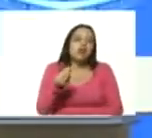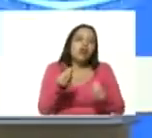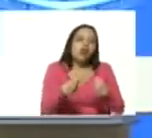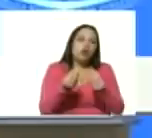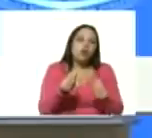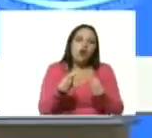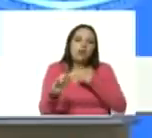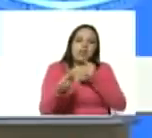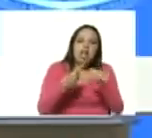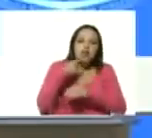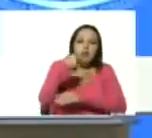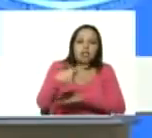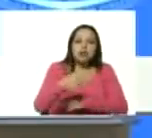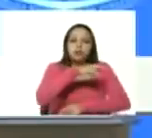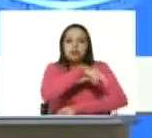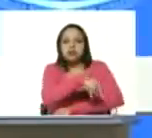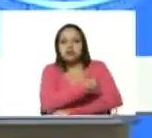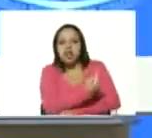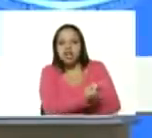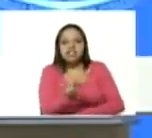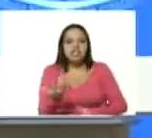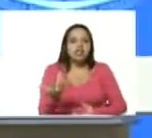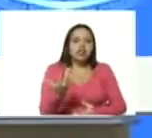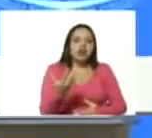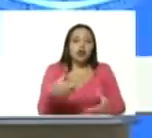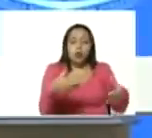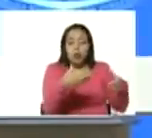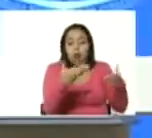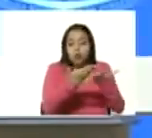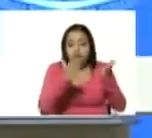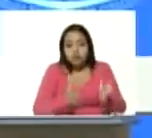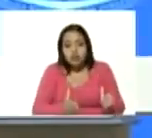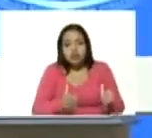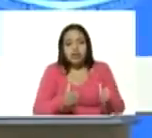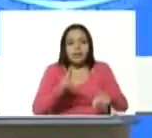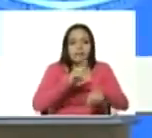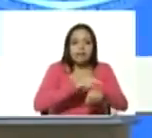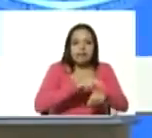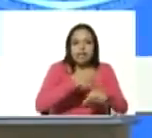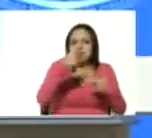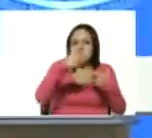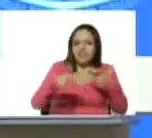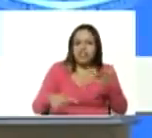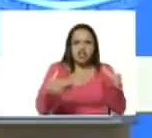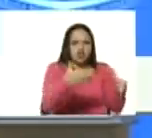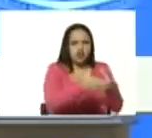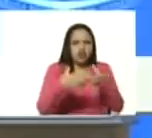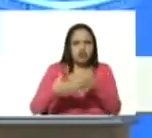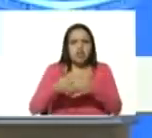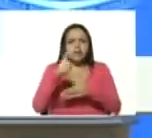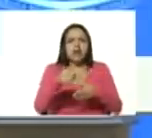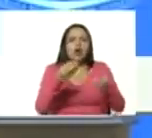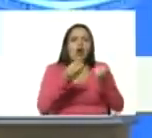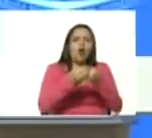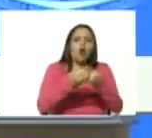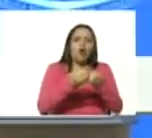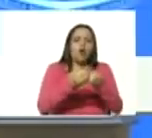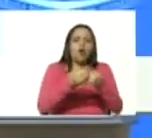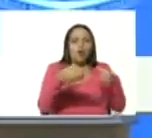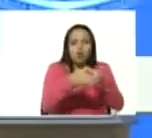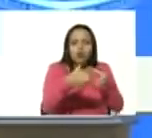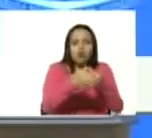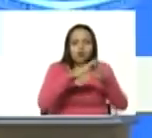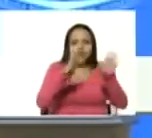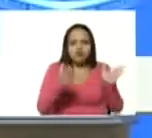diálogo político con las universidades, con las facultades de medicina, con las academias, con la OMS y con la OPS, se instaló una